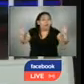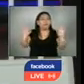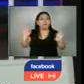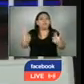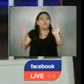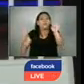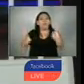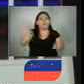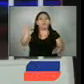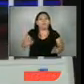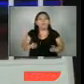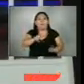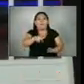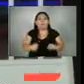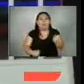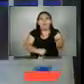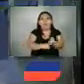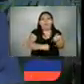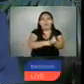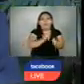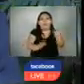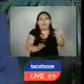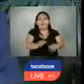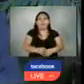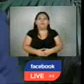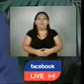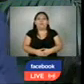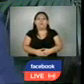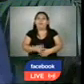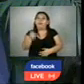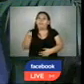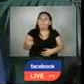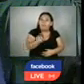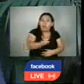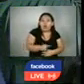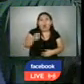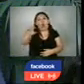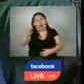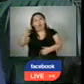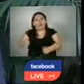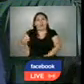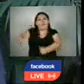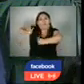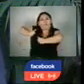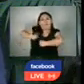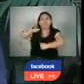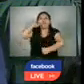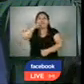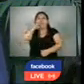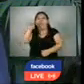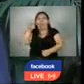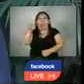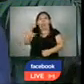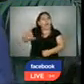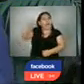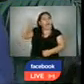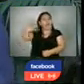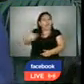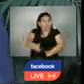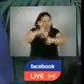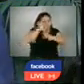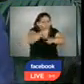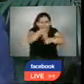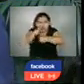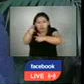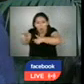total con la complicidad del sistema de justicia. Si hay personas o comandantes del FMLN que realizaron masacres,